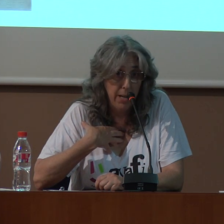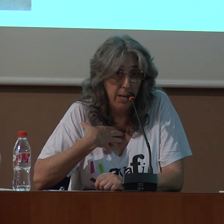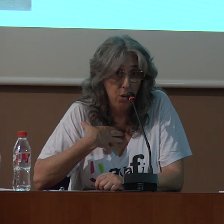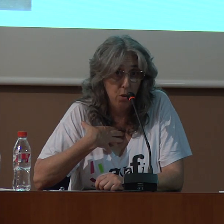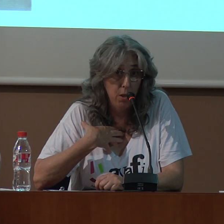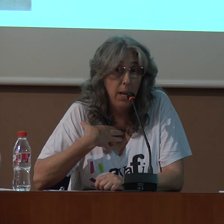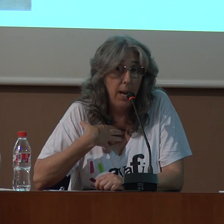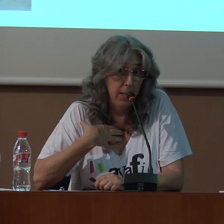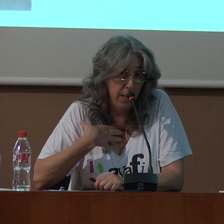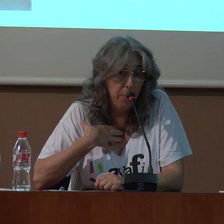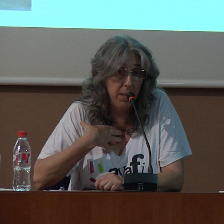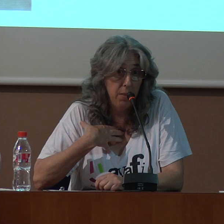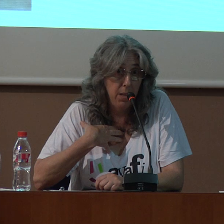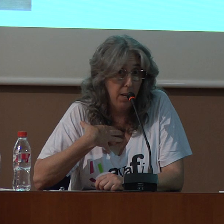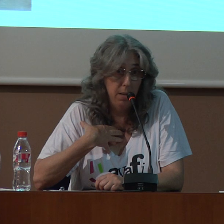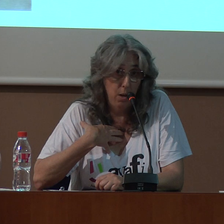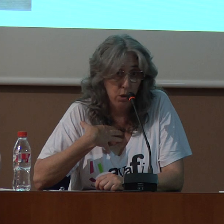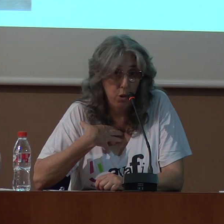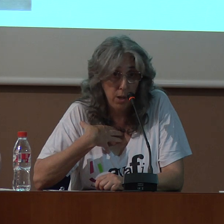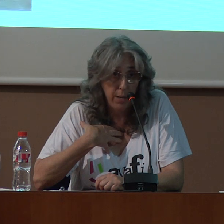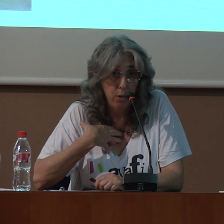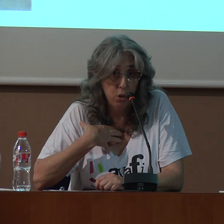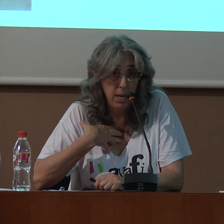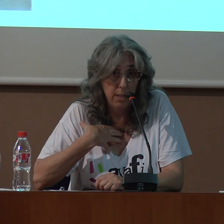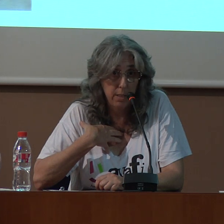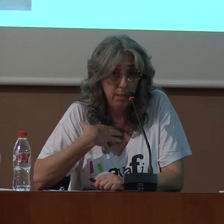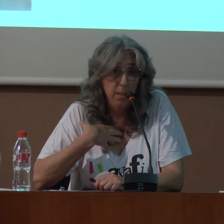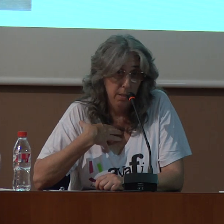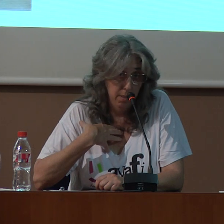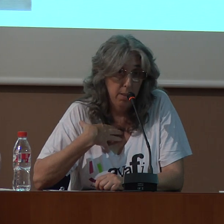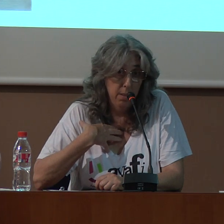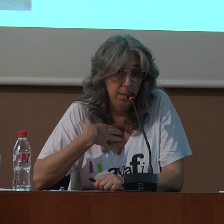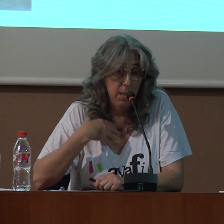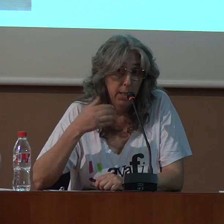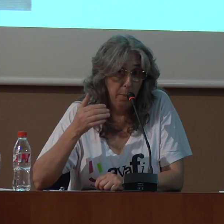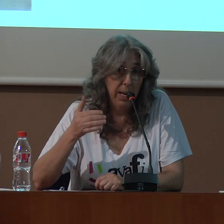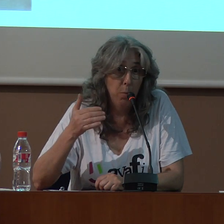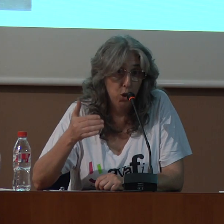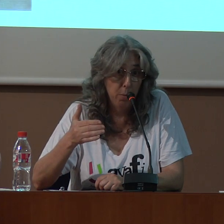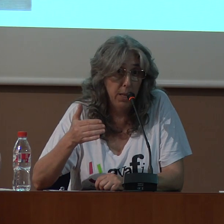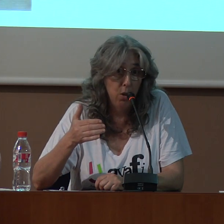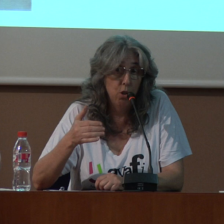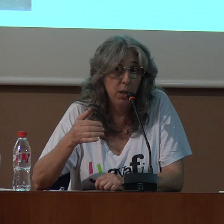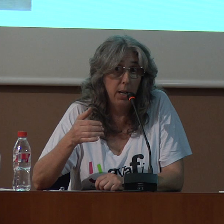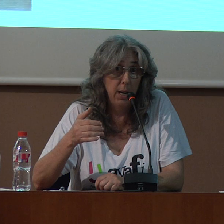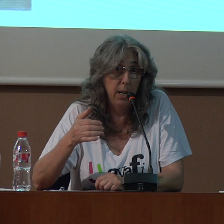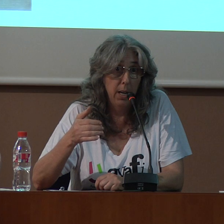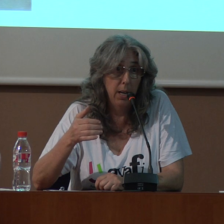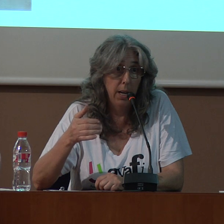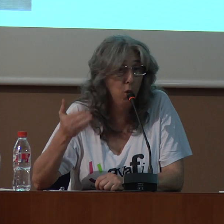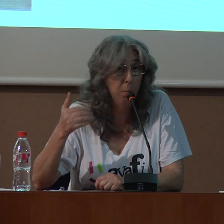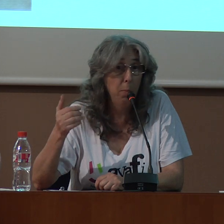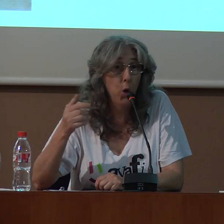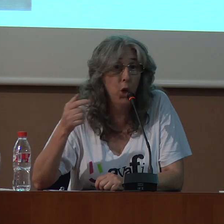a trabajar en ello, hay que tener paciencia, las cosas no se hacen en 2 días. También hay muchos médicos